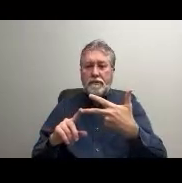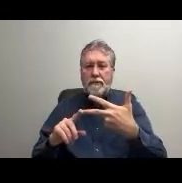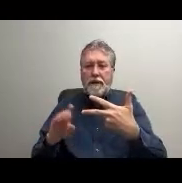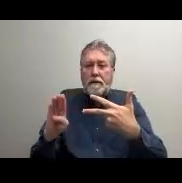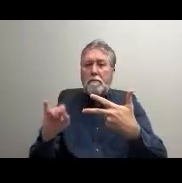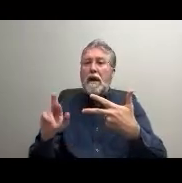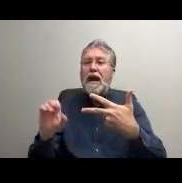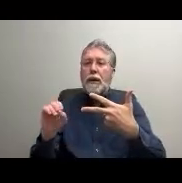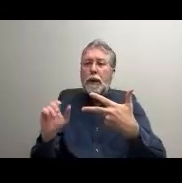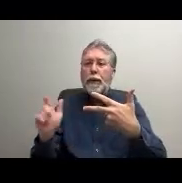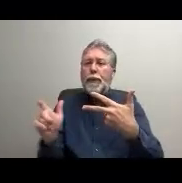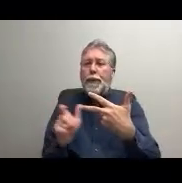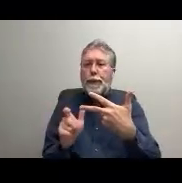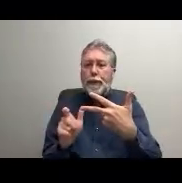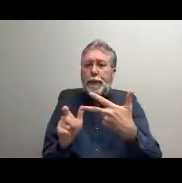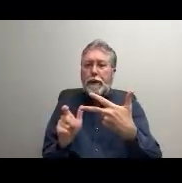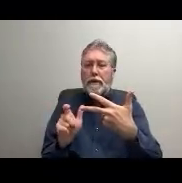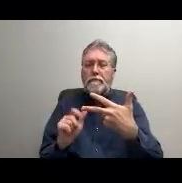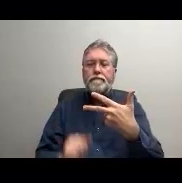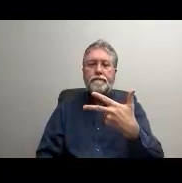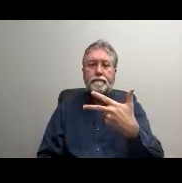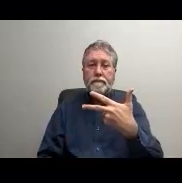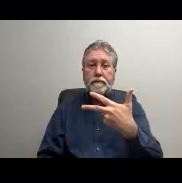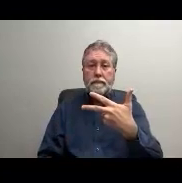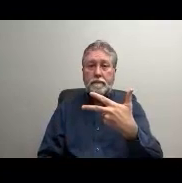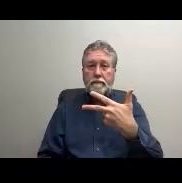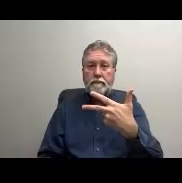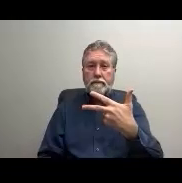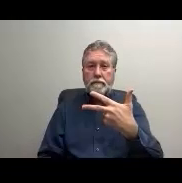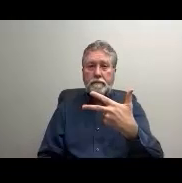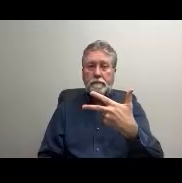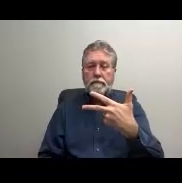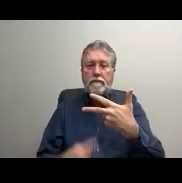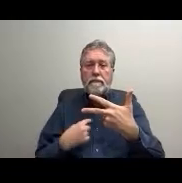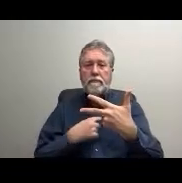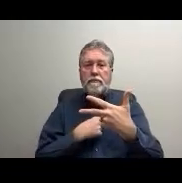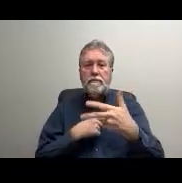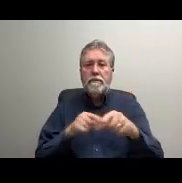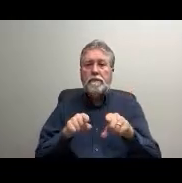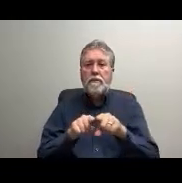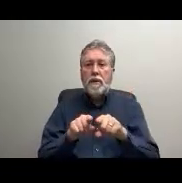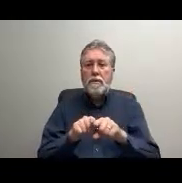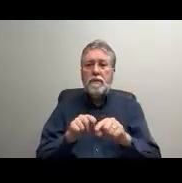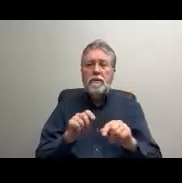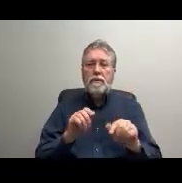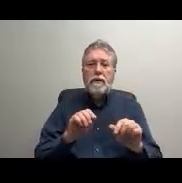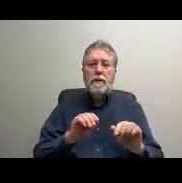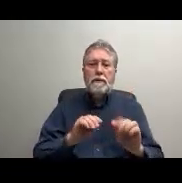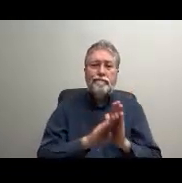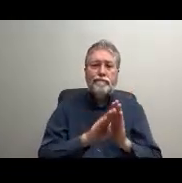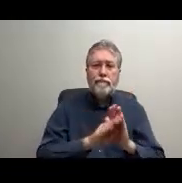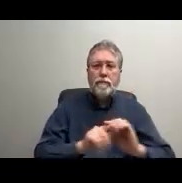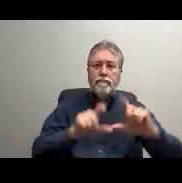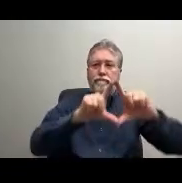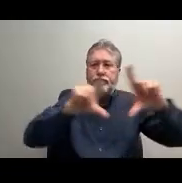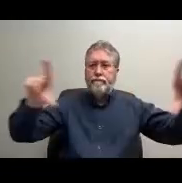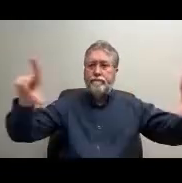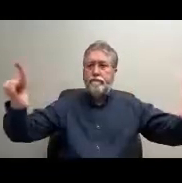barrio. Y también estamos desarrollando un tablero que va a ayudar a entender cómo el